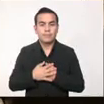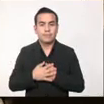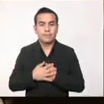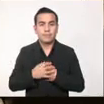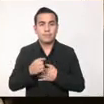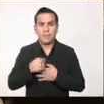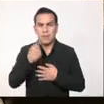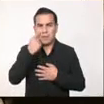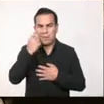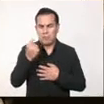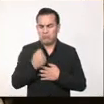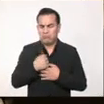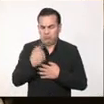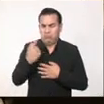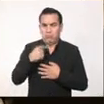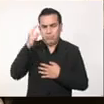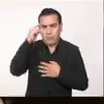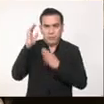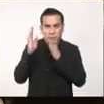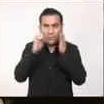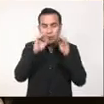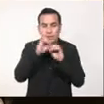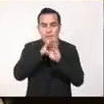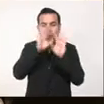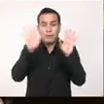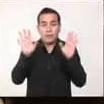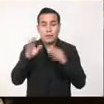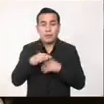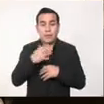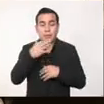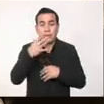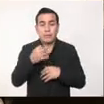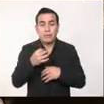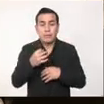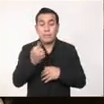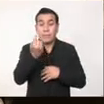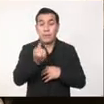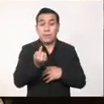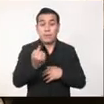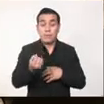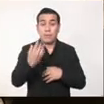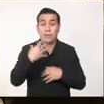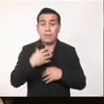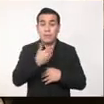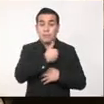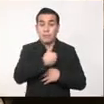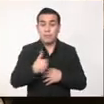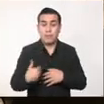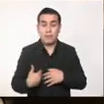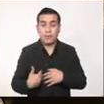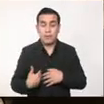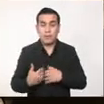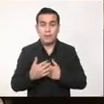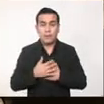Yo no veo fallas en la lógica. Por ahí alguien me dijo, presidente, pero ahí dice, por